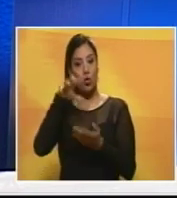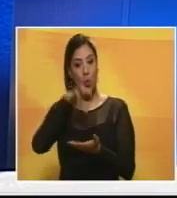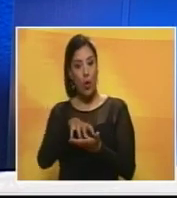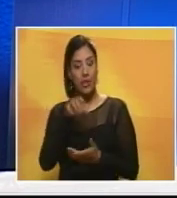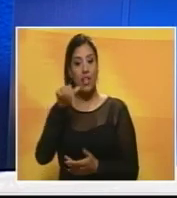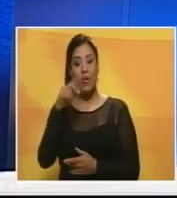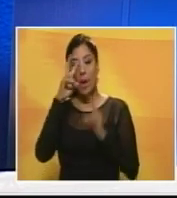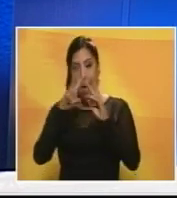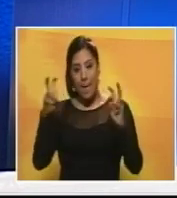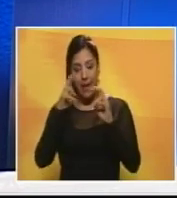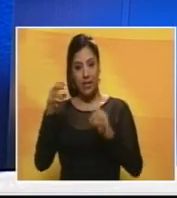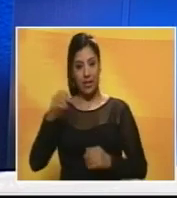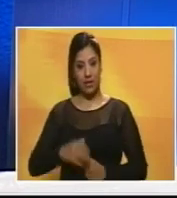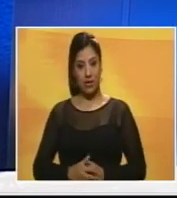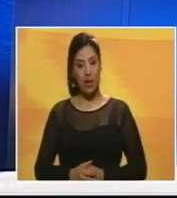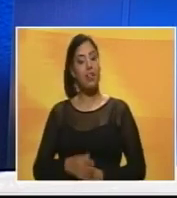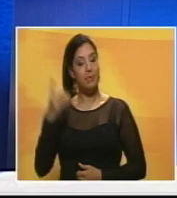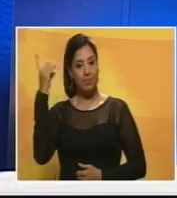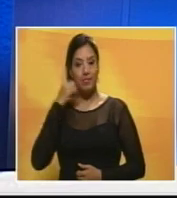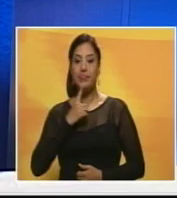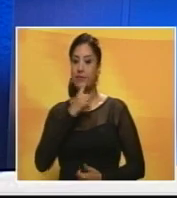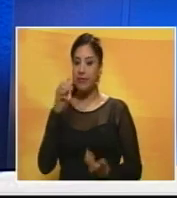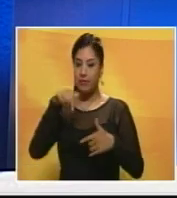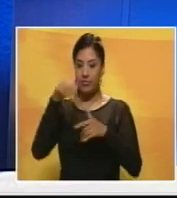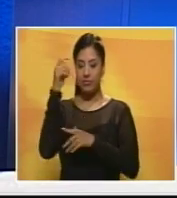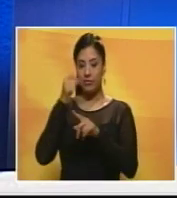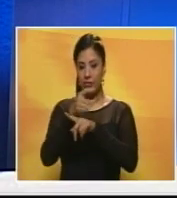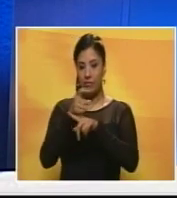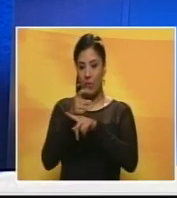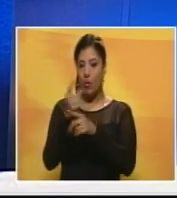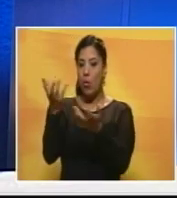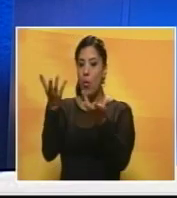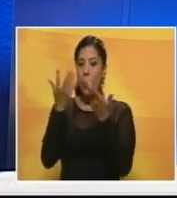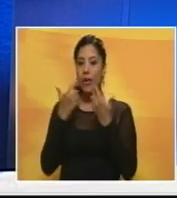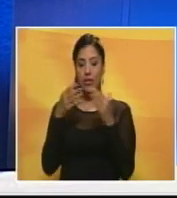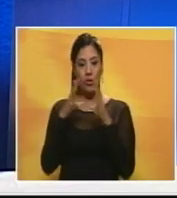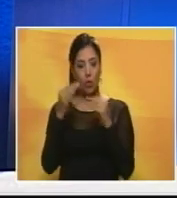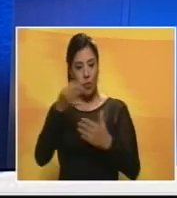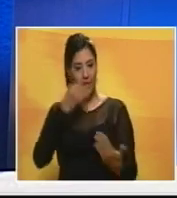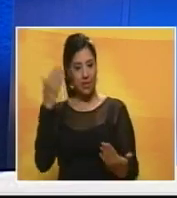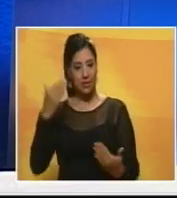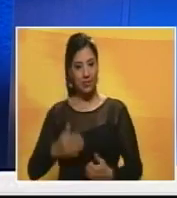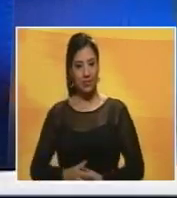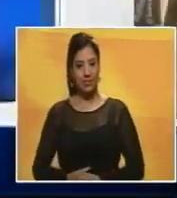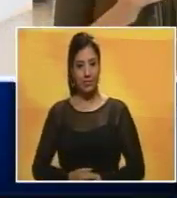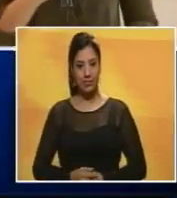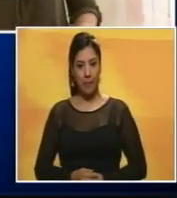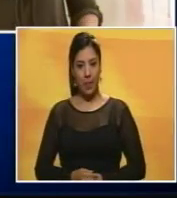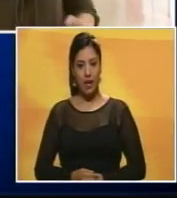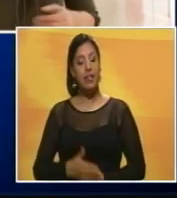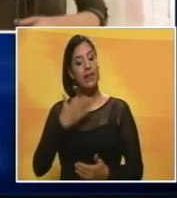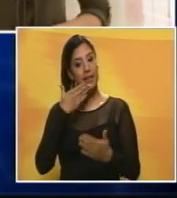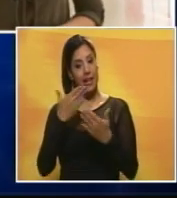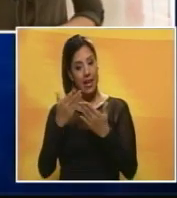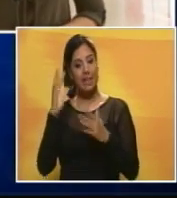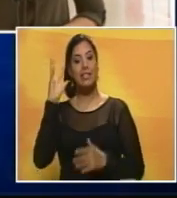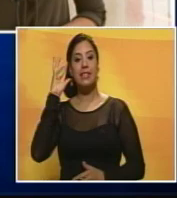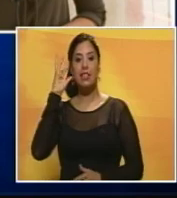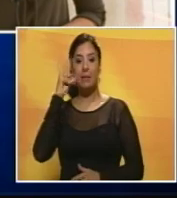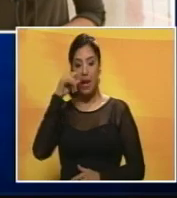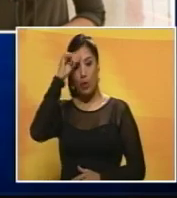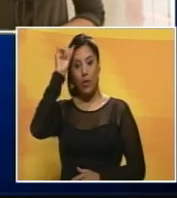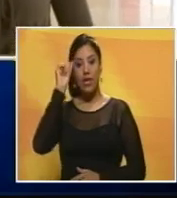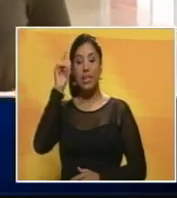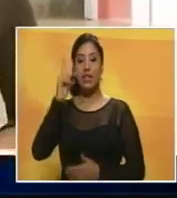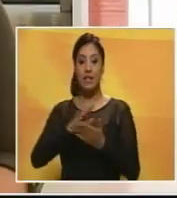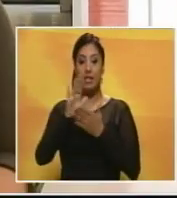estadales en investigación penal. Diana Martínez, desde el Fuerte Tiuna, nos informa. Adelante, Diana. Buenas tardes. Gracias, Milagros Endrina,